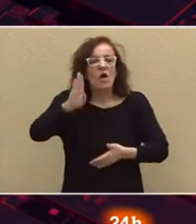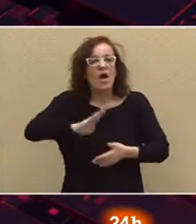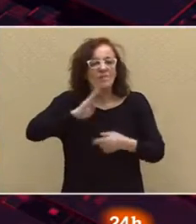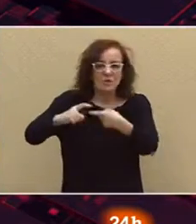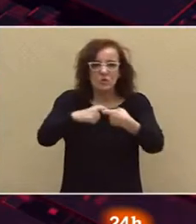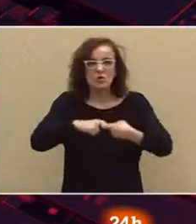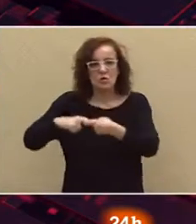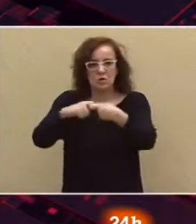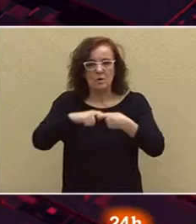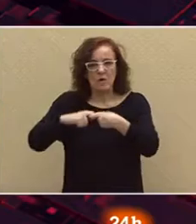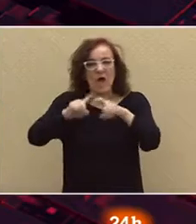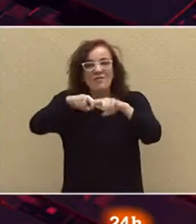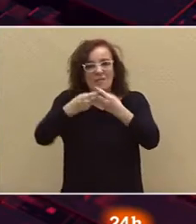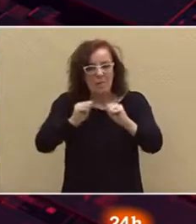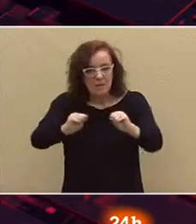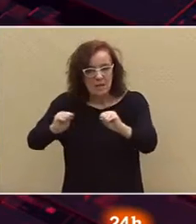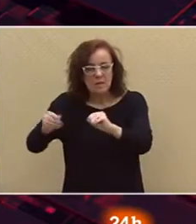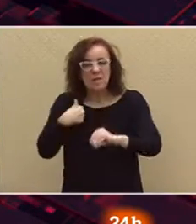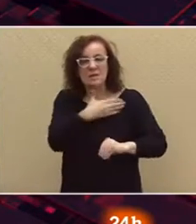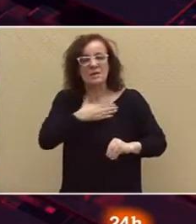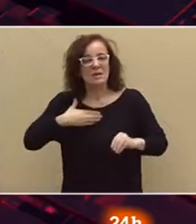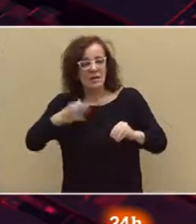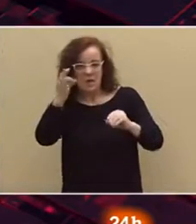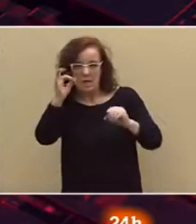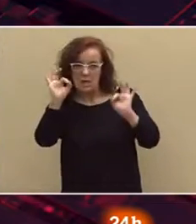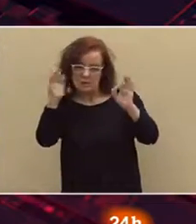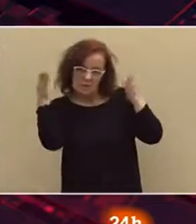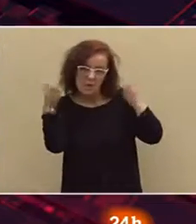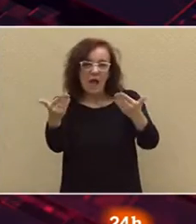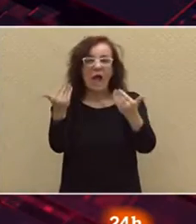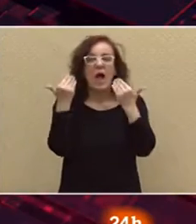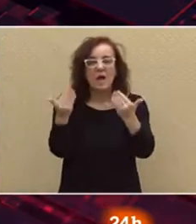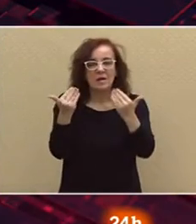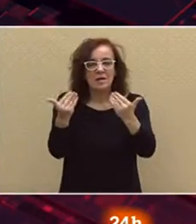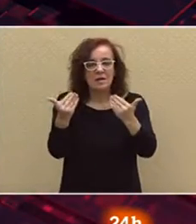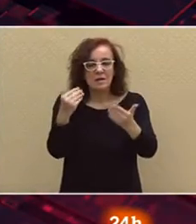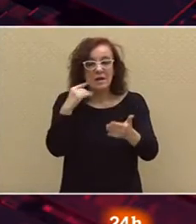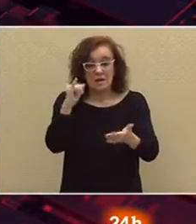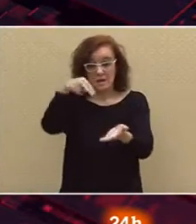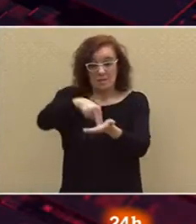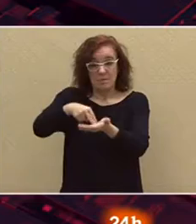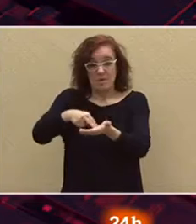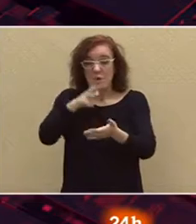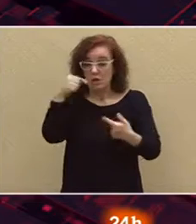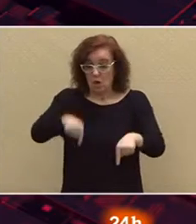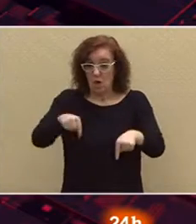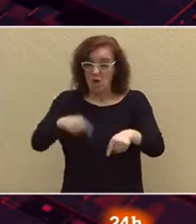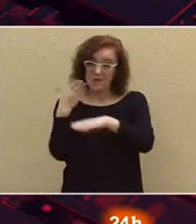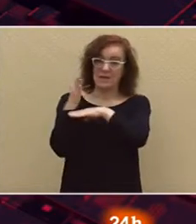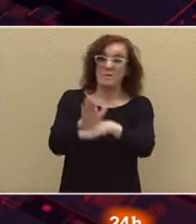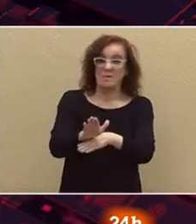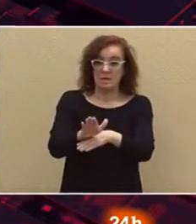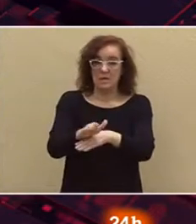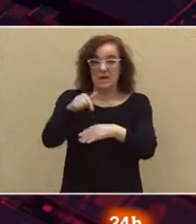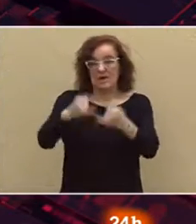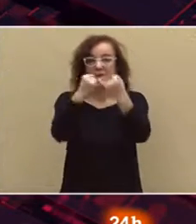sus familias y quisiera muy especialmente agradecer la presencia de quienes hoy la representan en este acto en nombre de